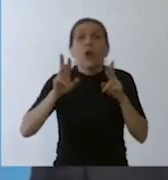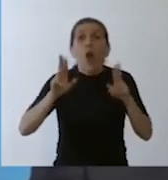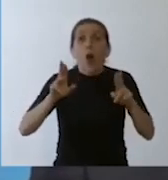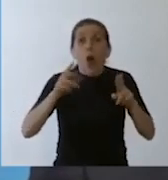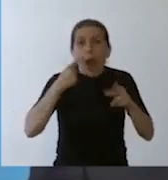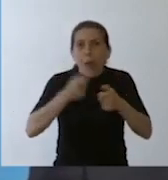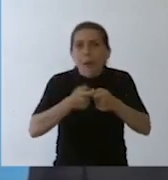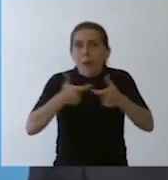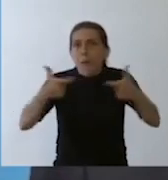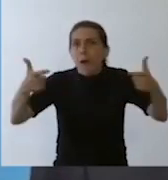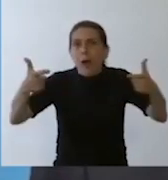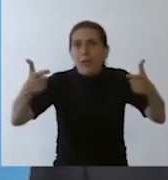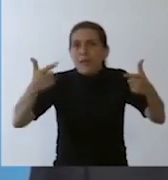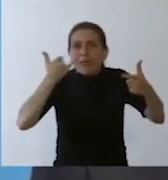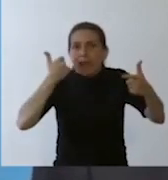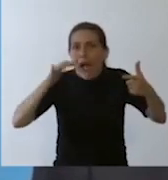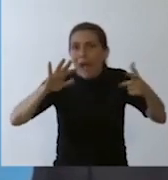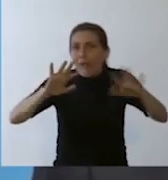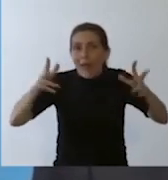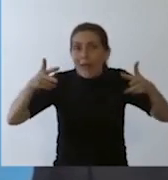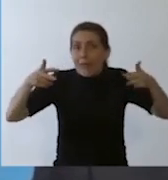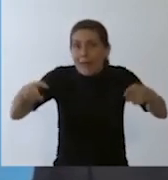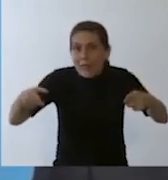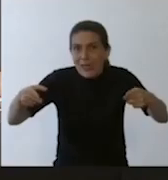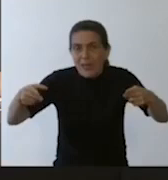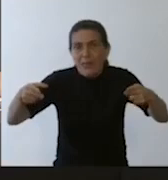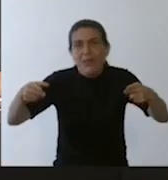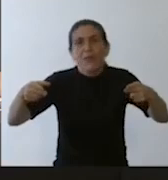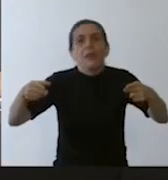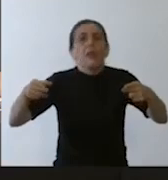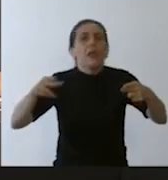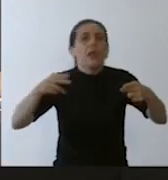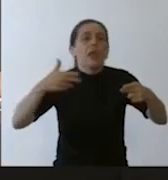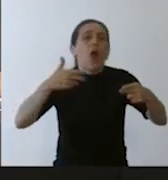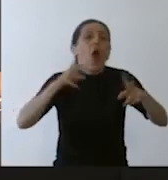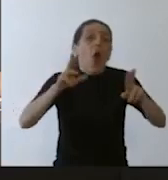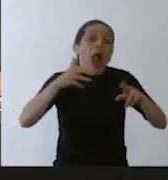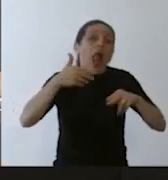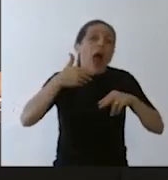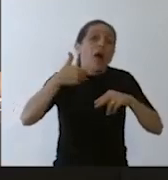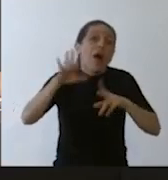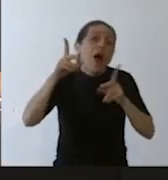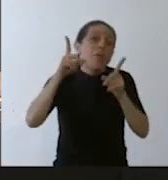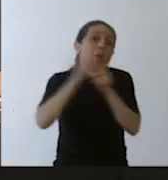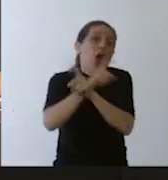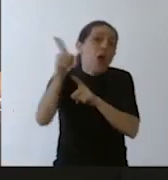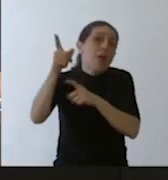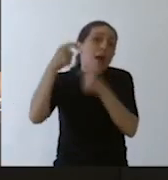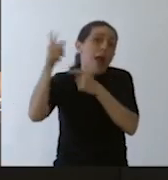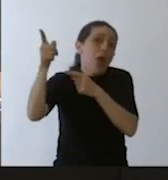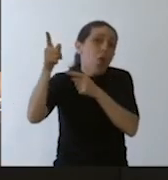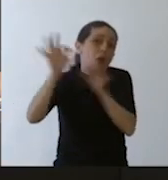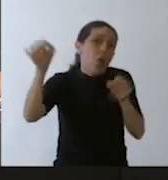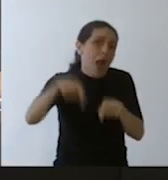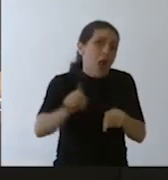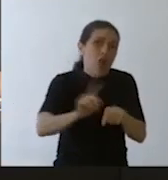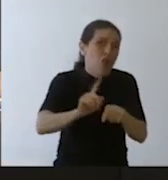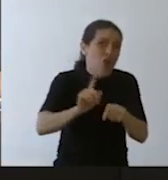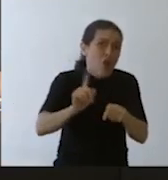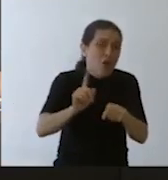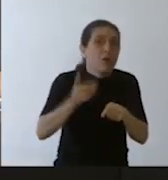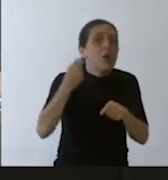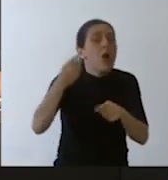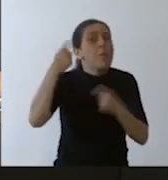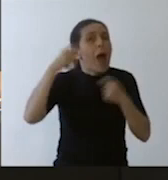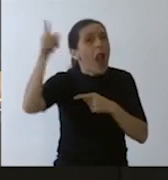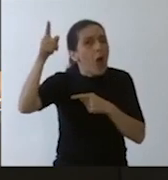pronto y que realmente no tengamos el problema que tiene por ejemplo, Paraguay. Paraguay ha